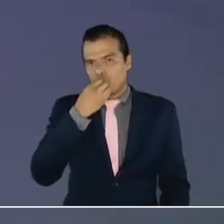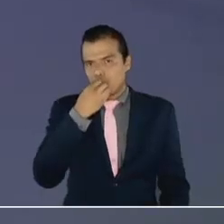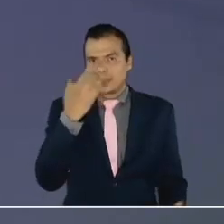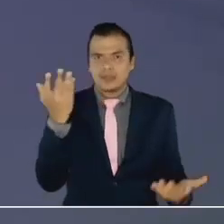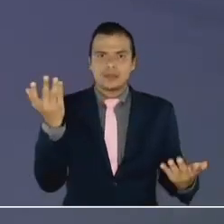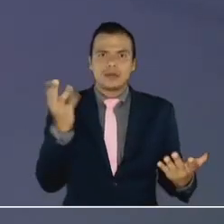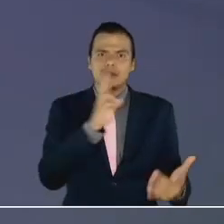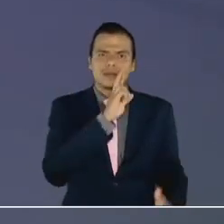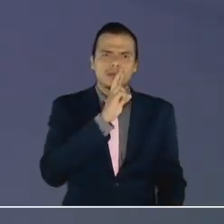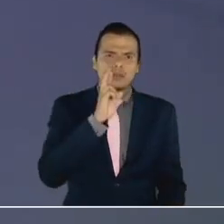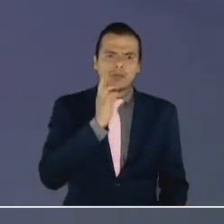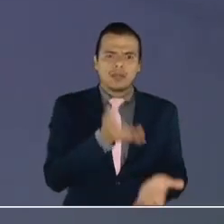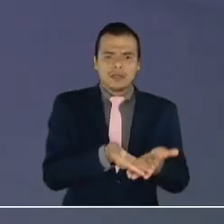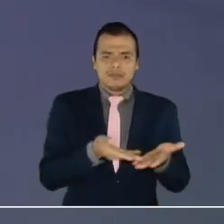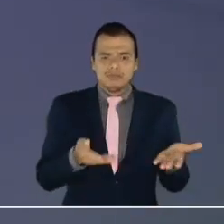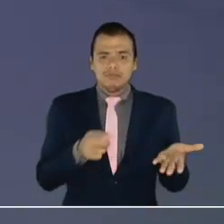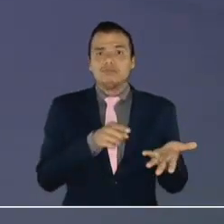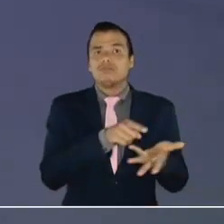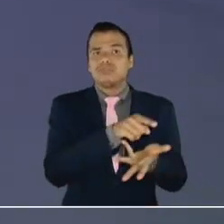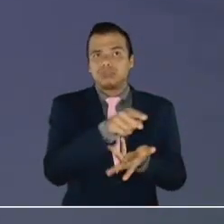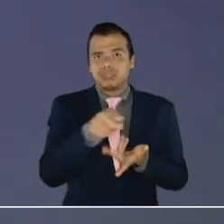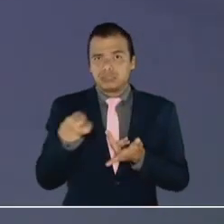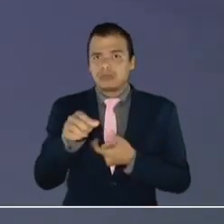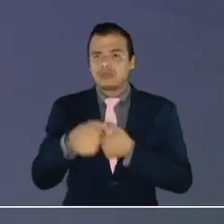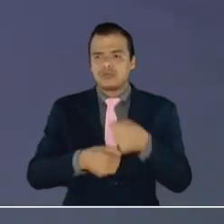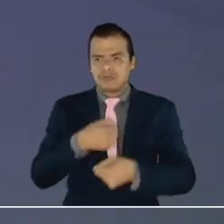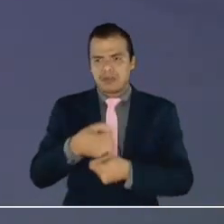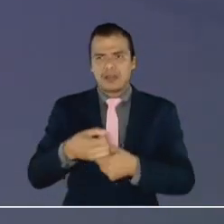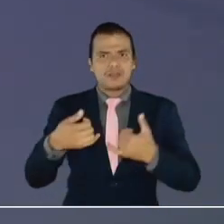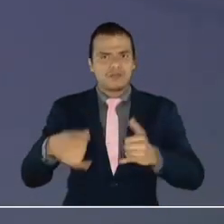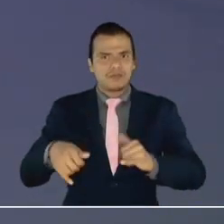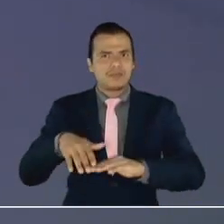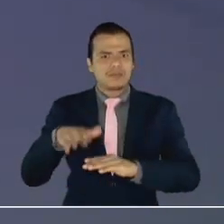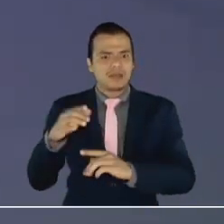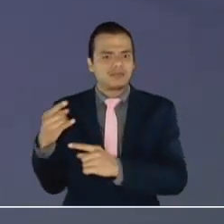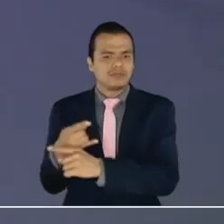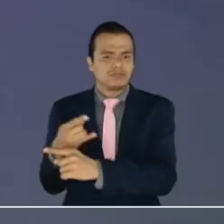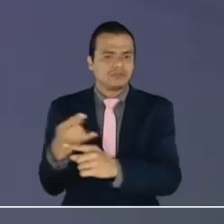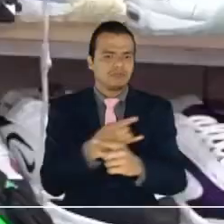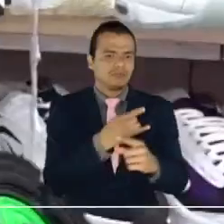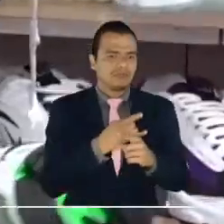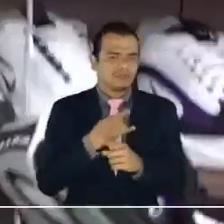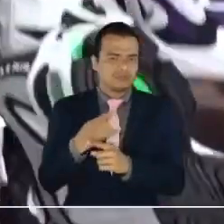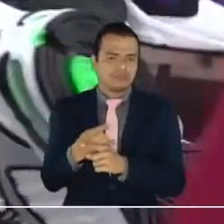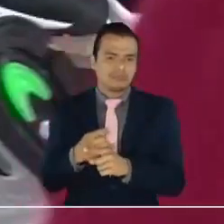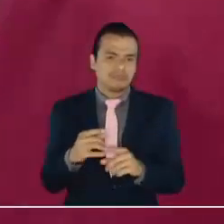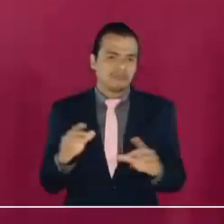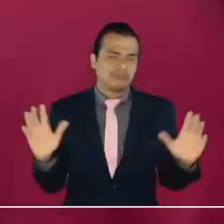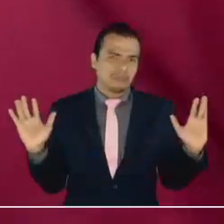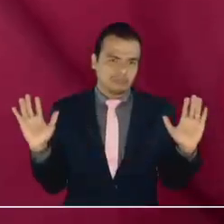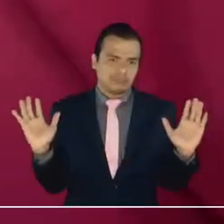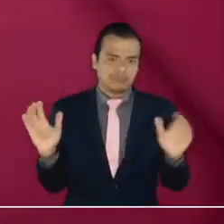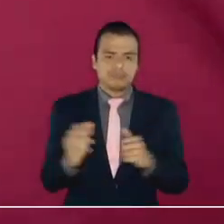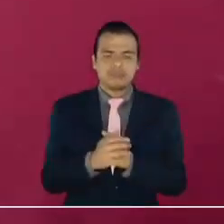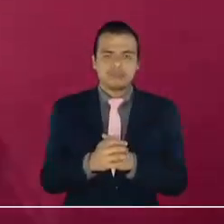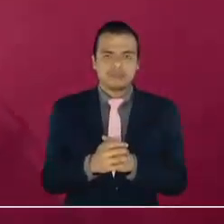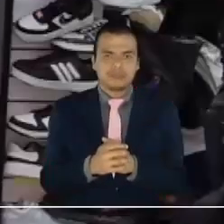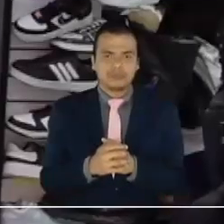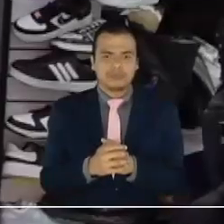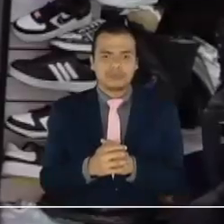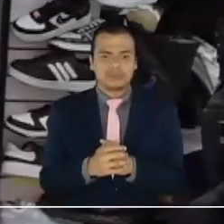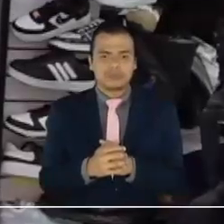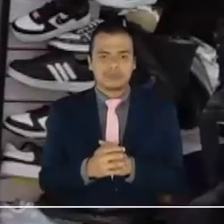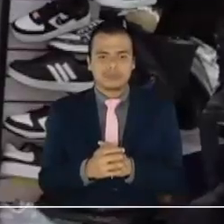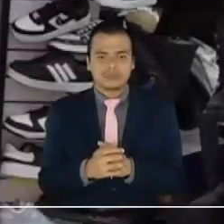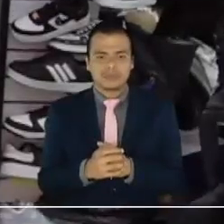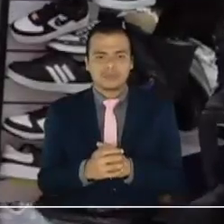mueve mucho. Y en general todos los que llegan con producto final al consumidor. Así lo sienten comerciantes vallecaucanos, quienes desde